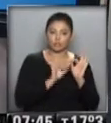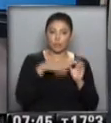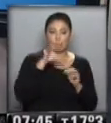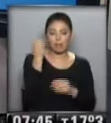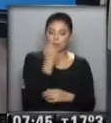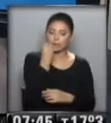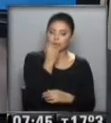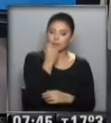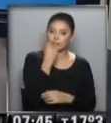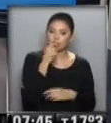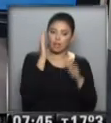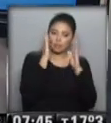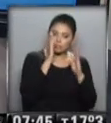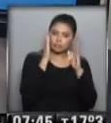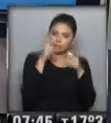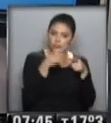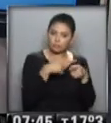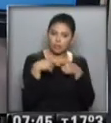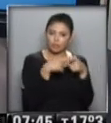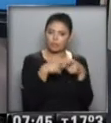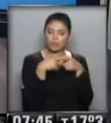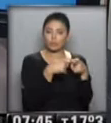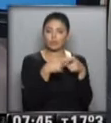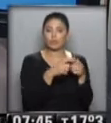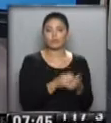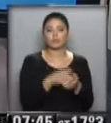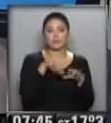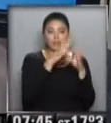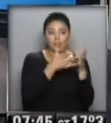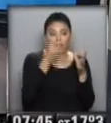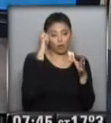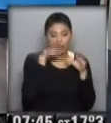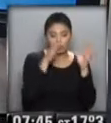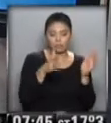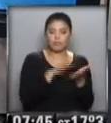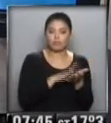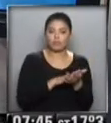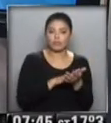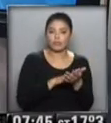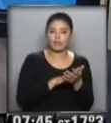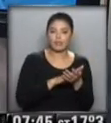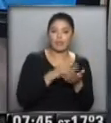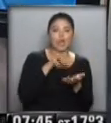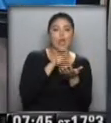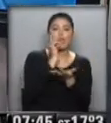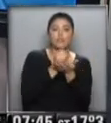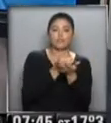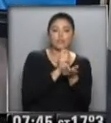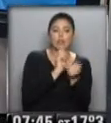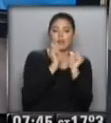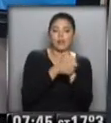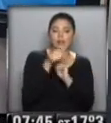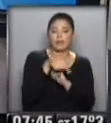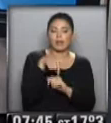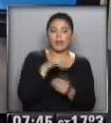importante que tuvo más trascendencia en la discusión en el congreso que tiene que ver con las reformas al consejo de la magistratura que dicen